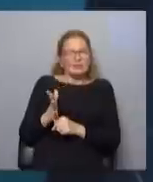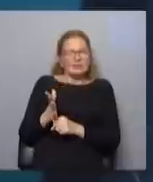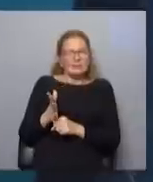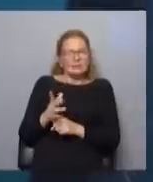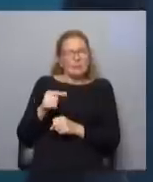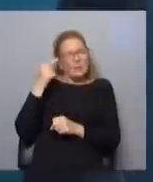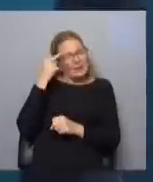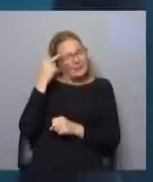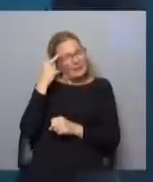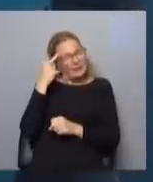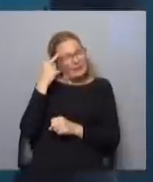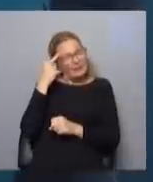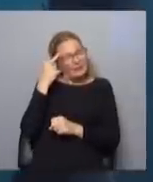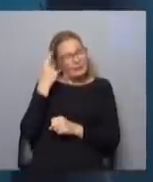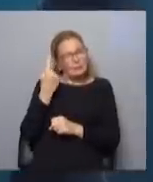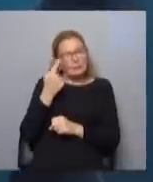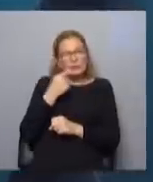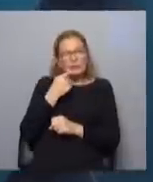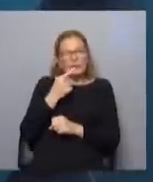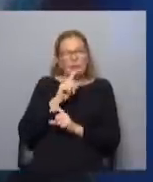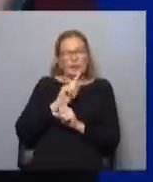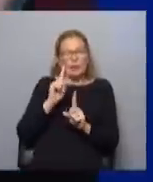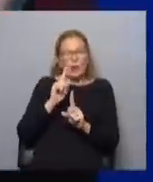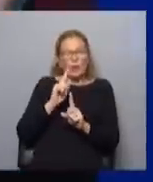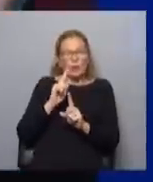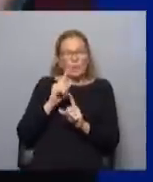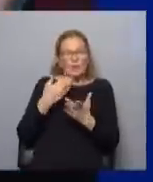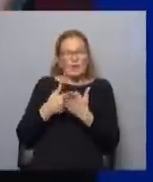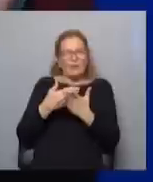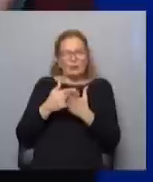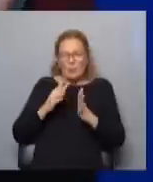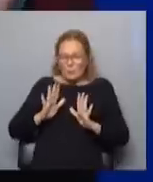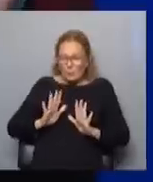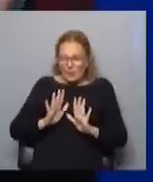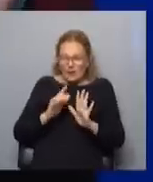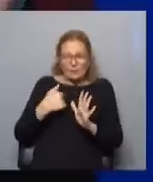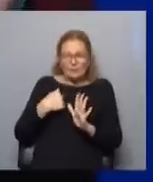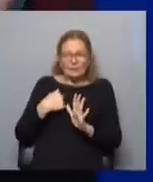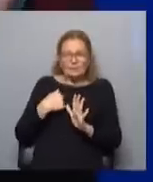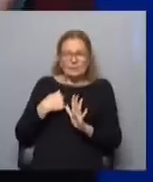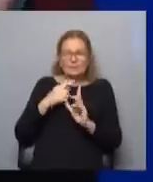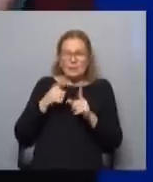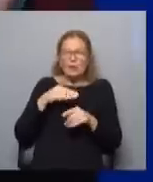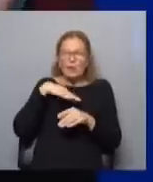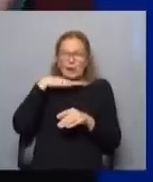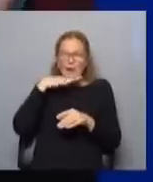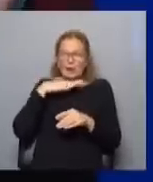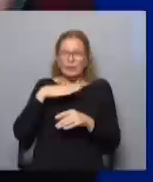lo pensé y en un momento dije no no no no estoy pronto y noto el pronto también tenía que ver con canelones